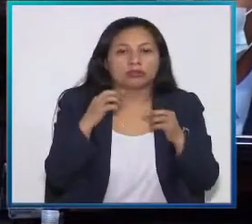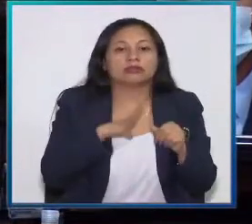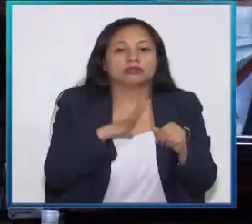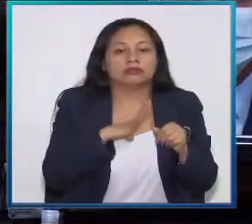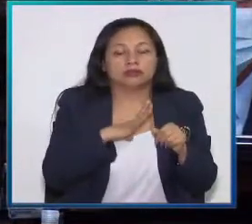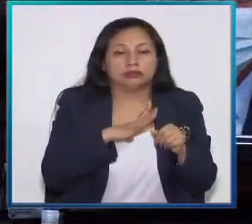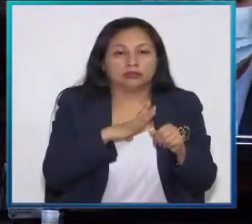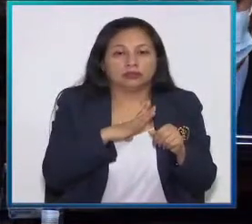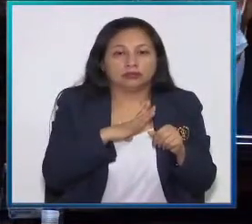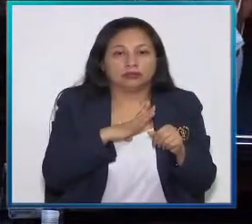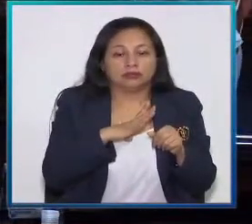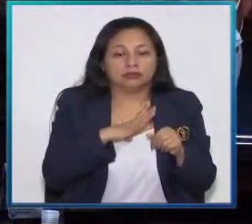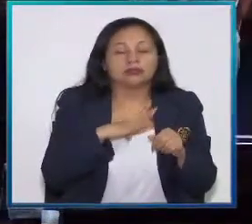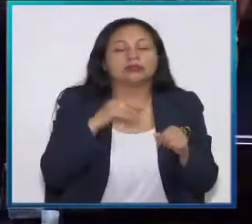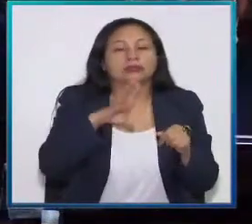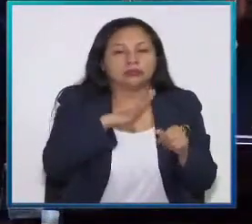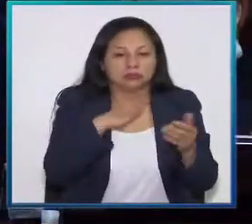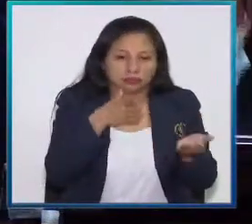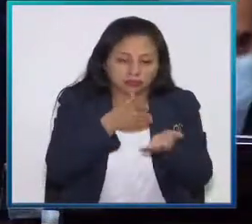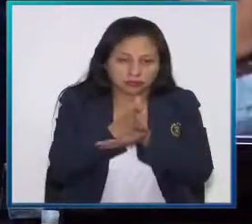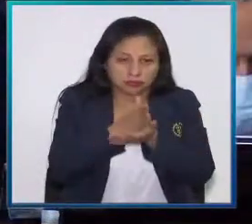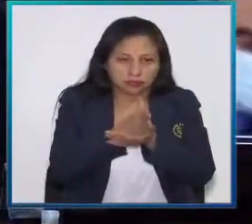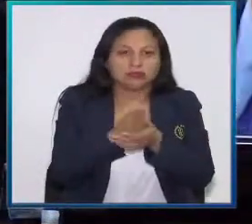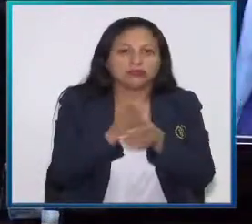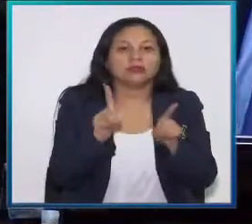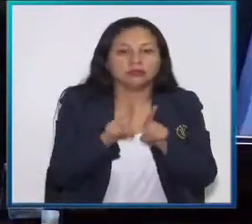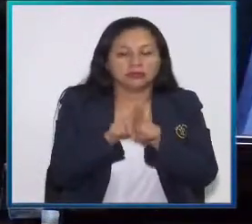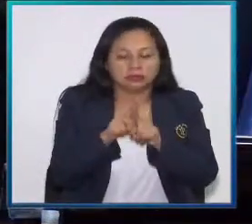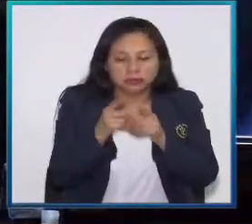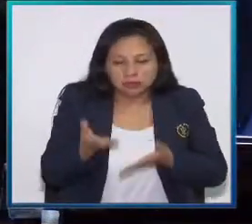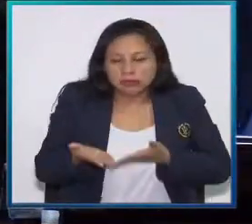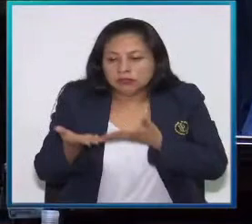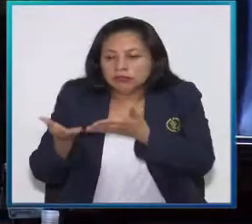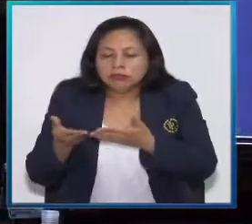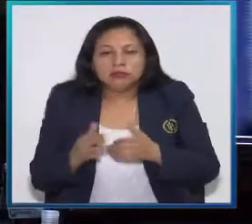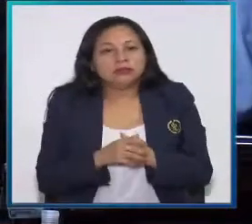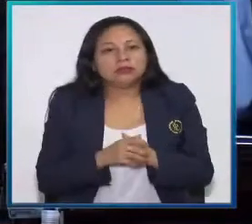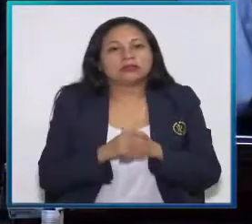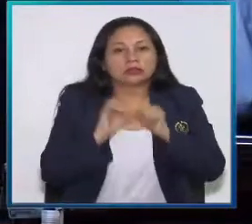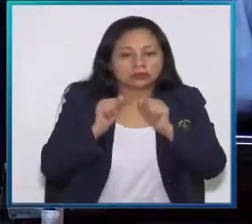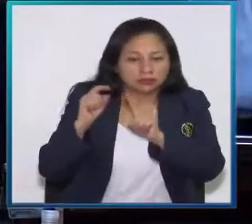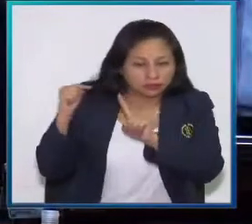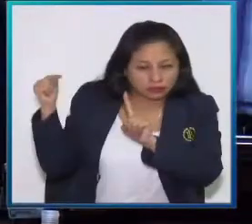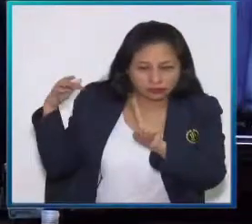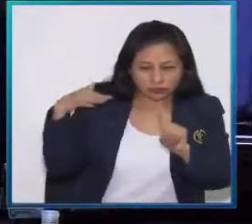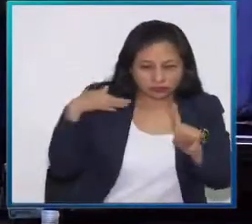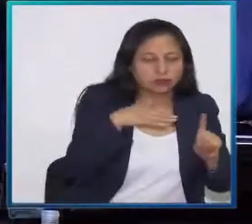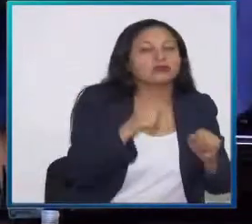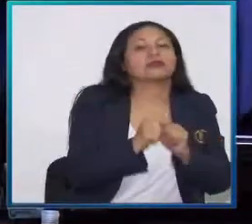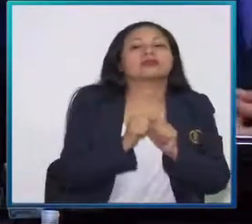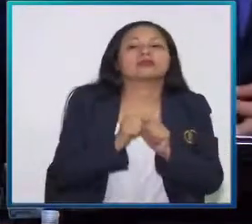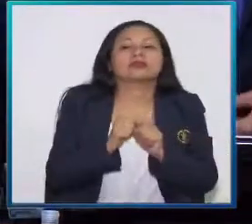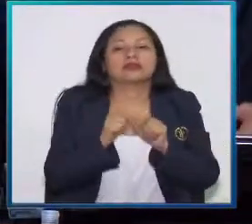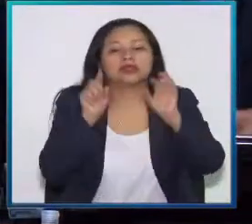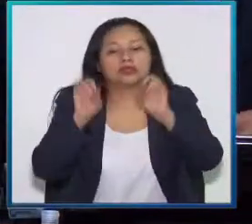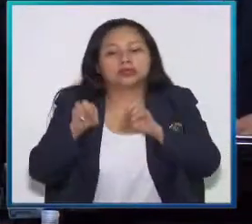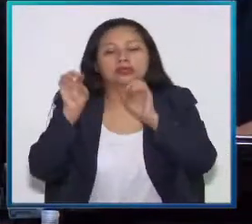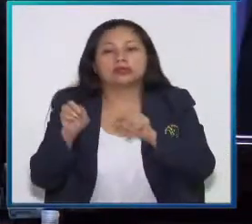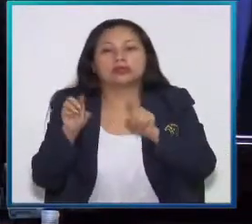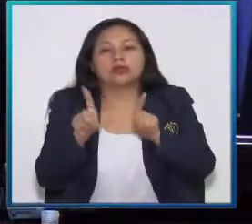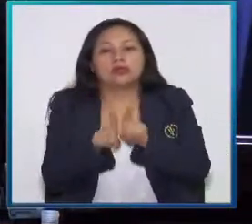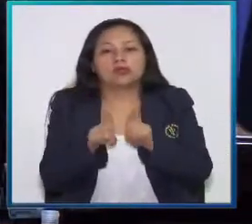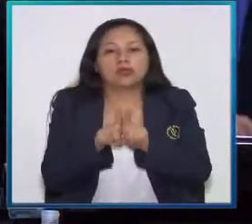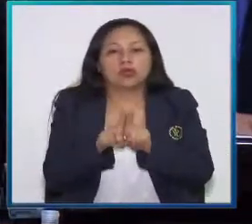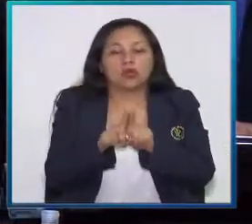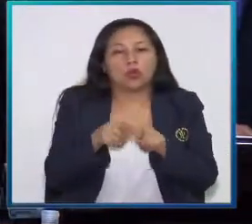Público tiene esa facultad y esa atribución de perseguir a las personas que